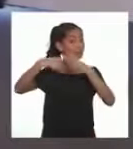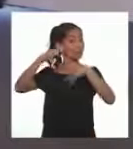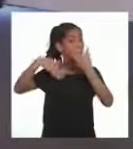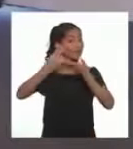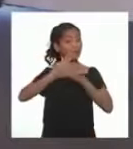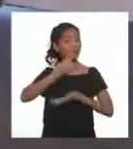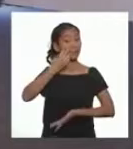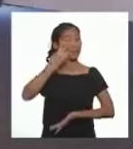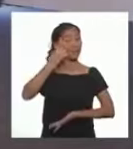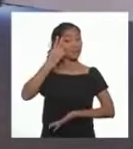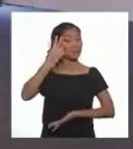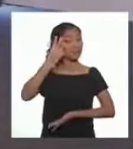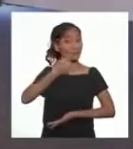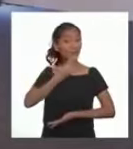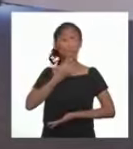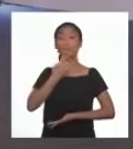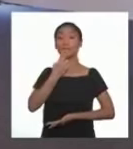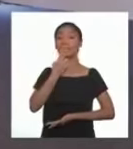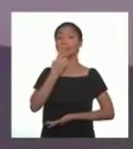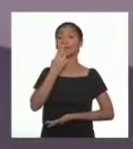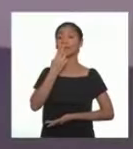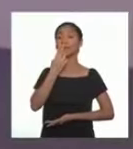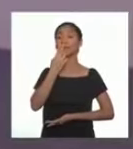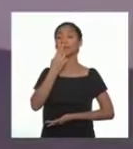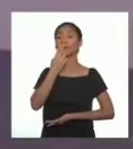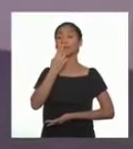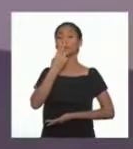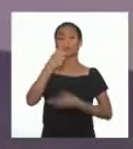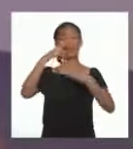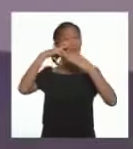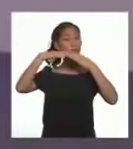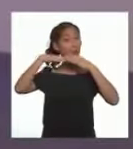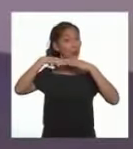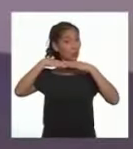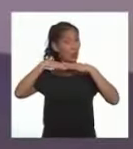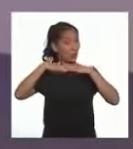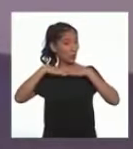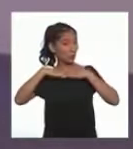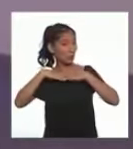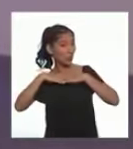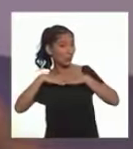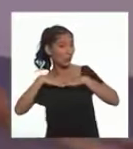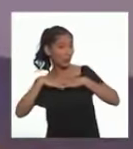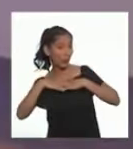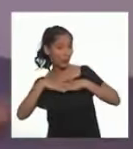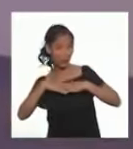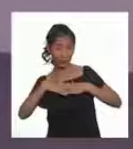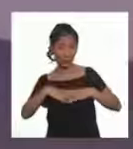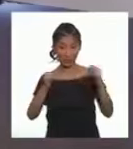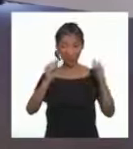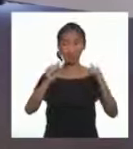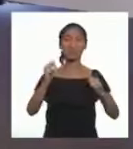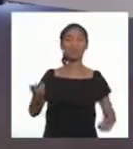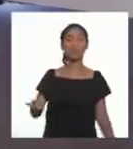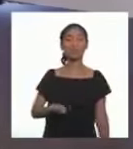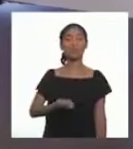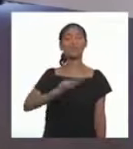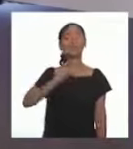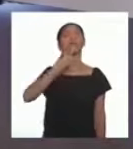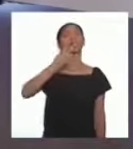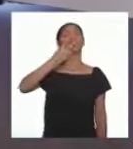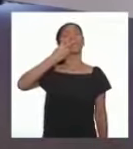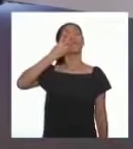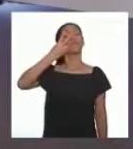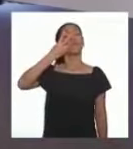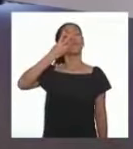Luego, retenemos el aire unos segundos y lo soltamos. Sientan cómo sale el aire. A ver, vamos a hacerlo.